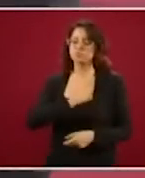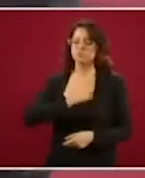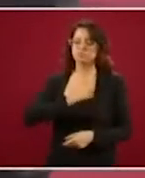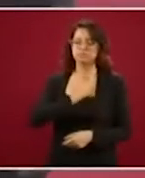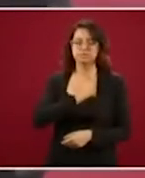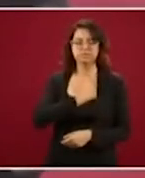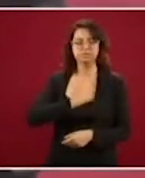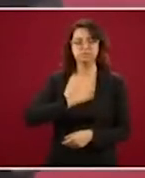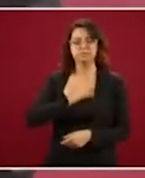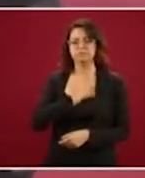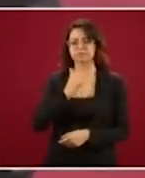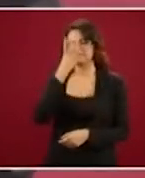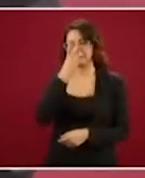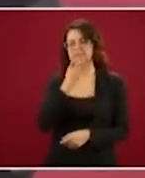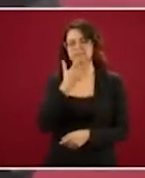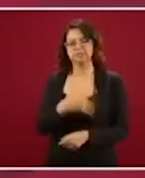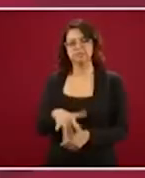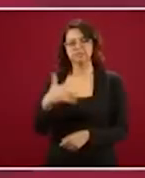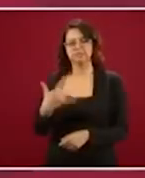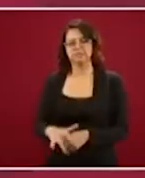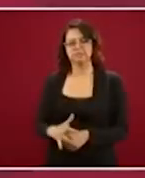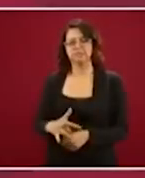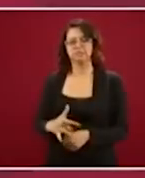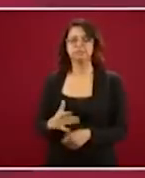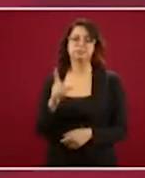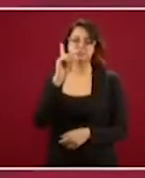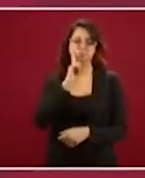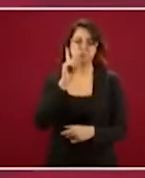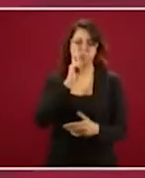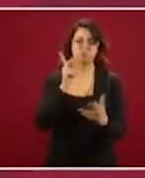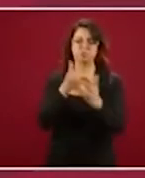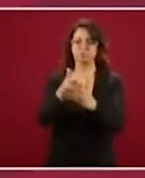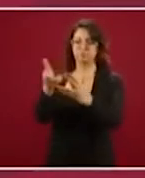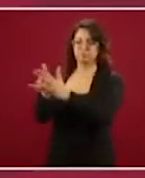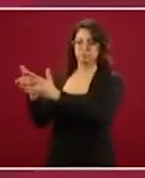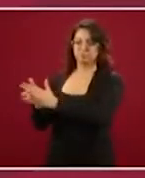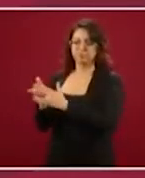lamentable, doloroso del feminicidio.